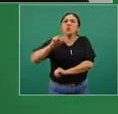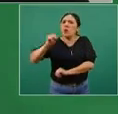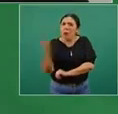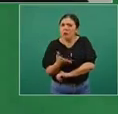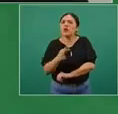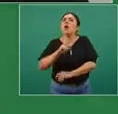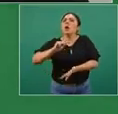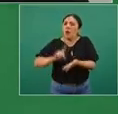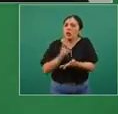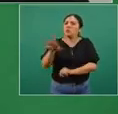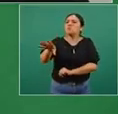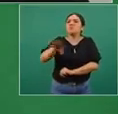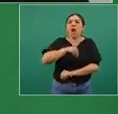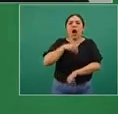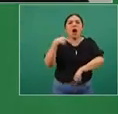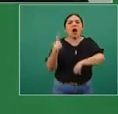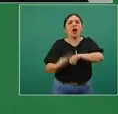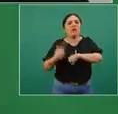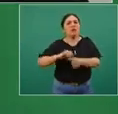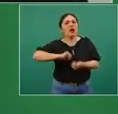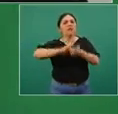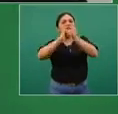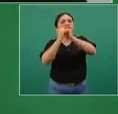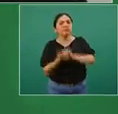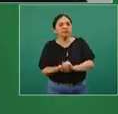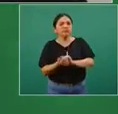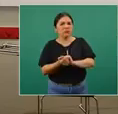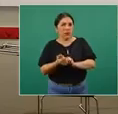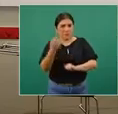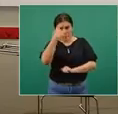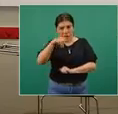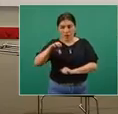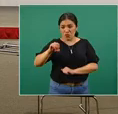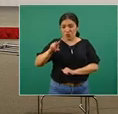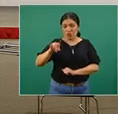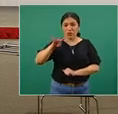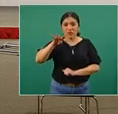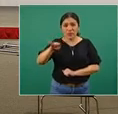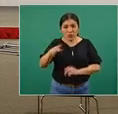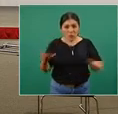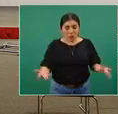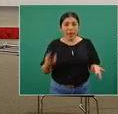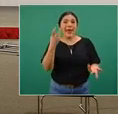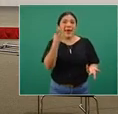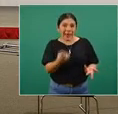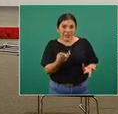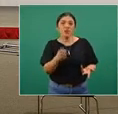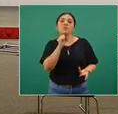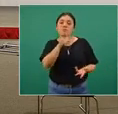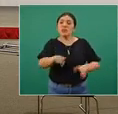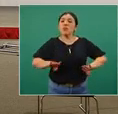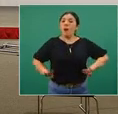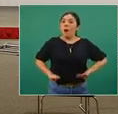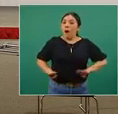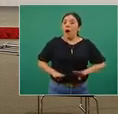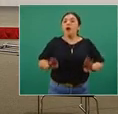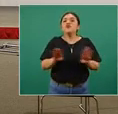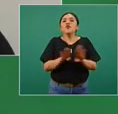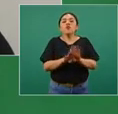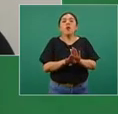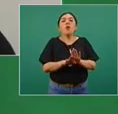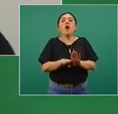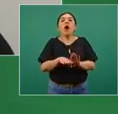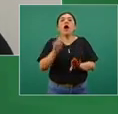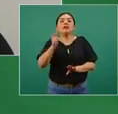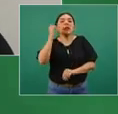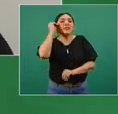en su momento desarrollar todavía enfermedad como la COVID-19. Y esto obviamente tiene que ver además